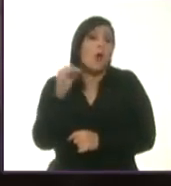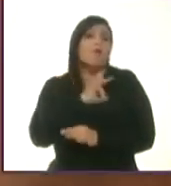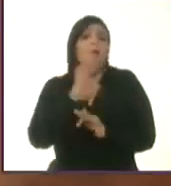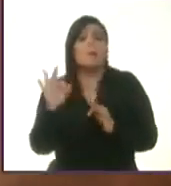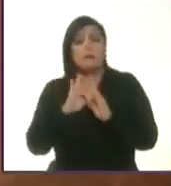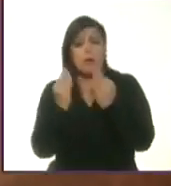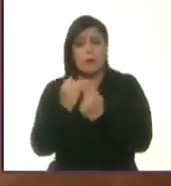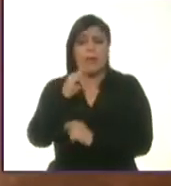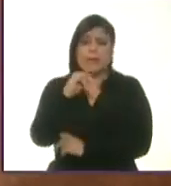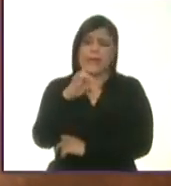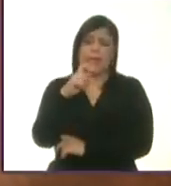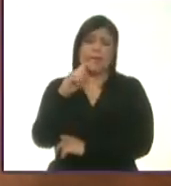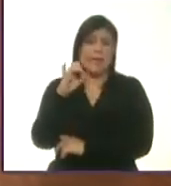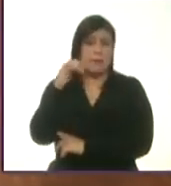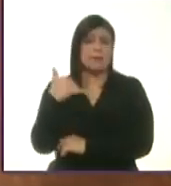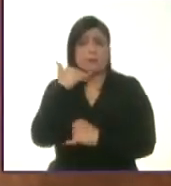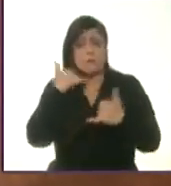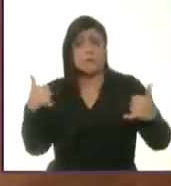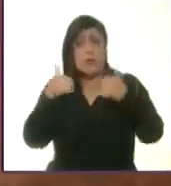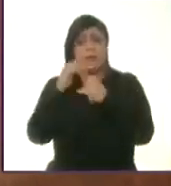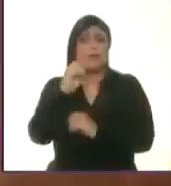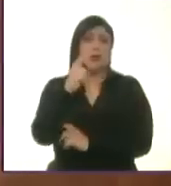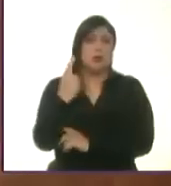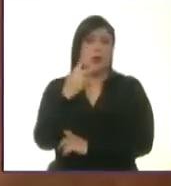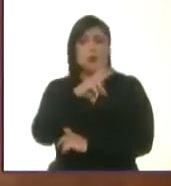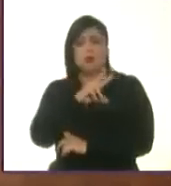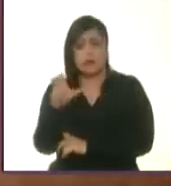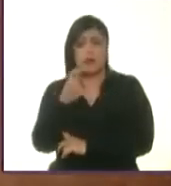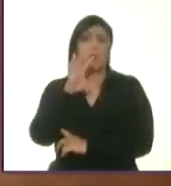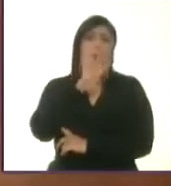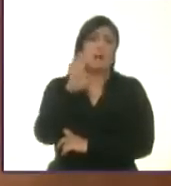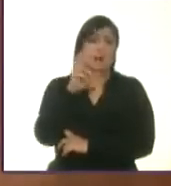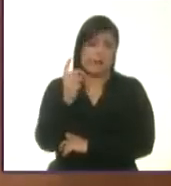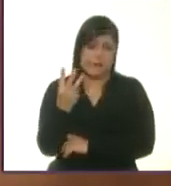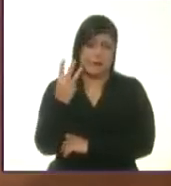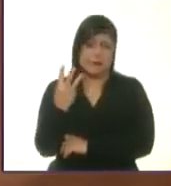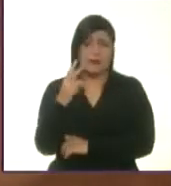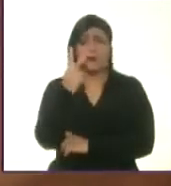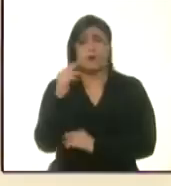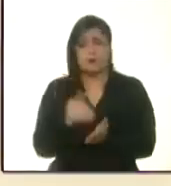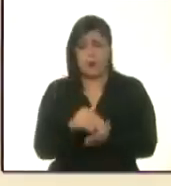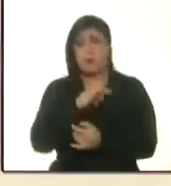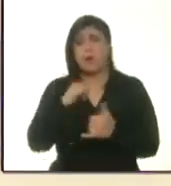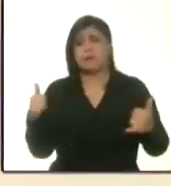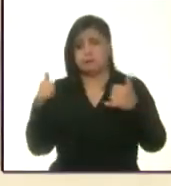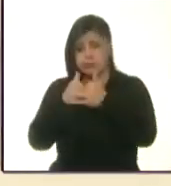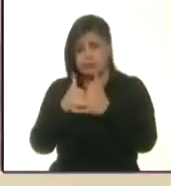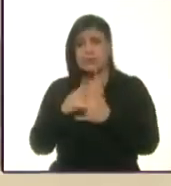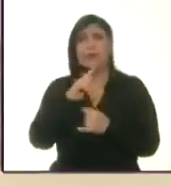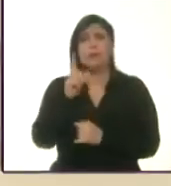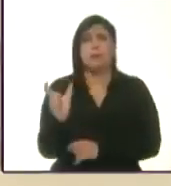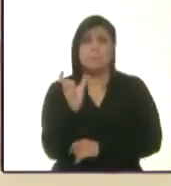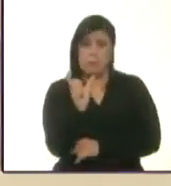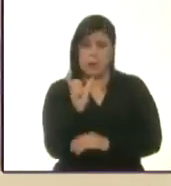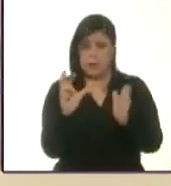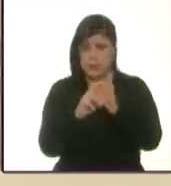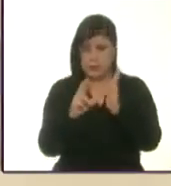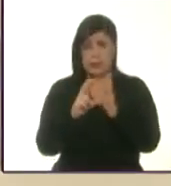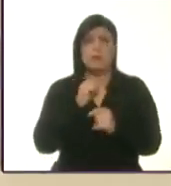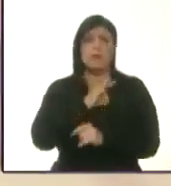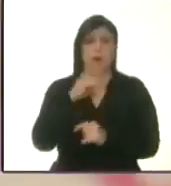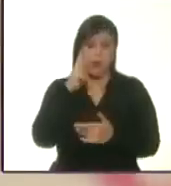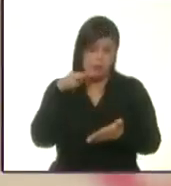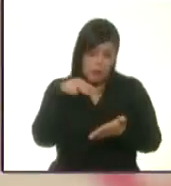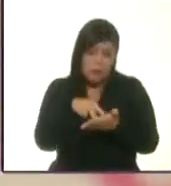al teléfono 01 800 433 2000 con tu credencial en la mano te darán la